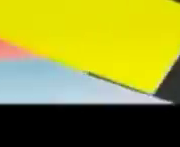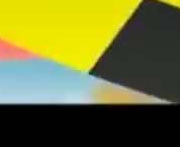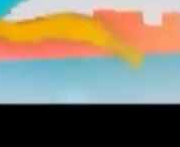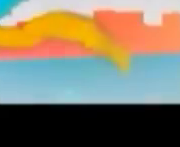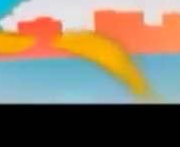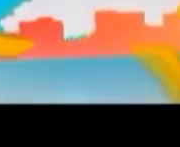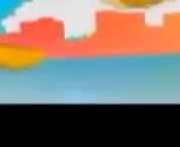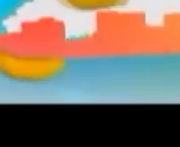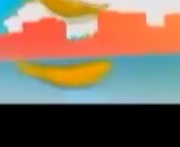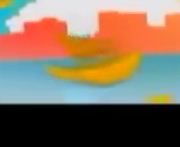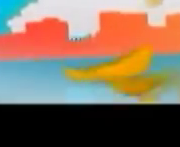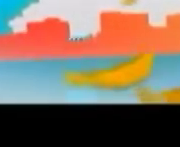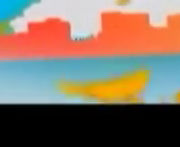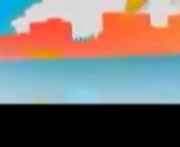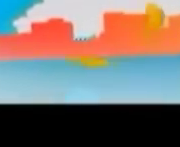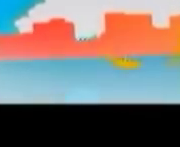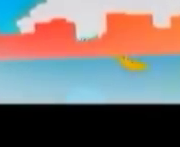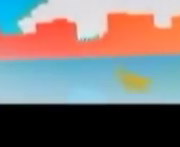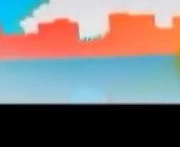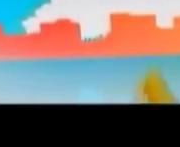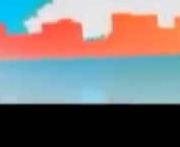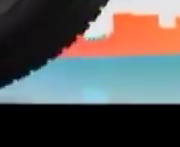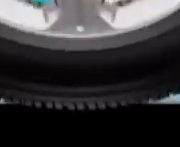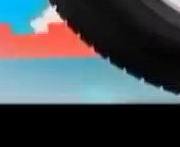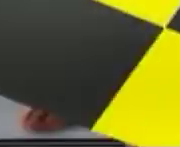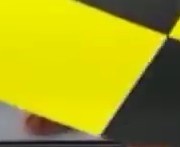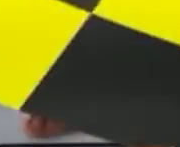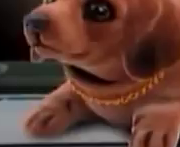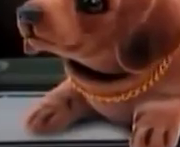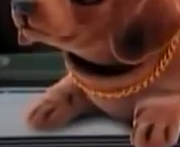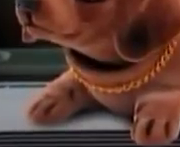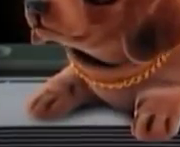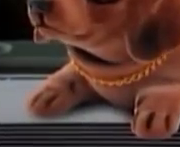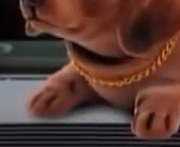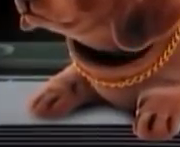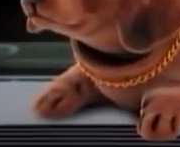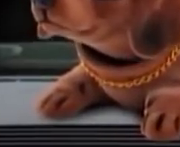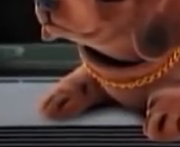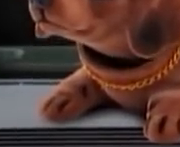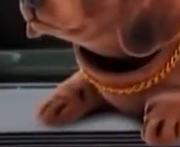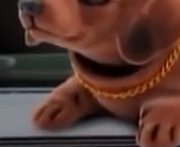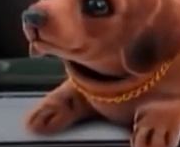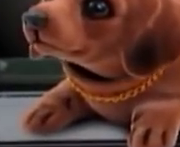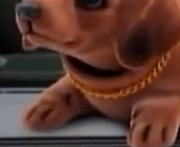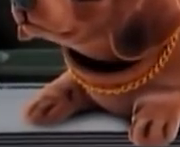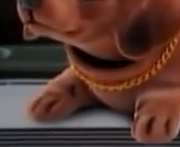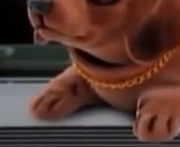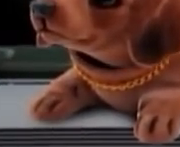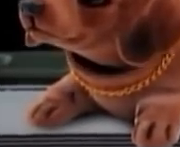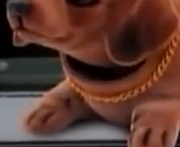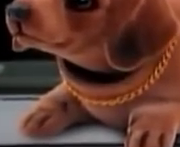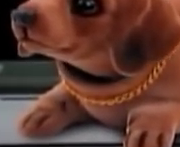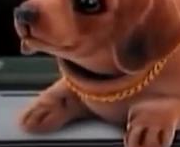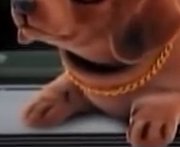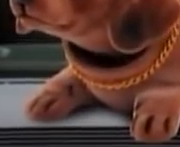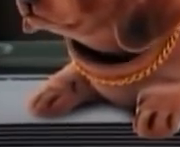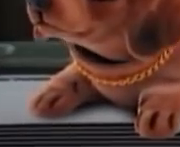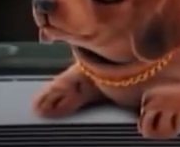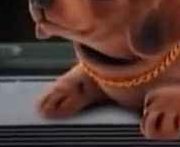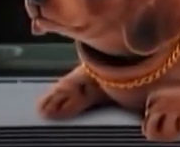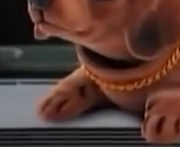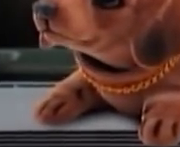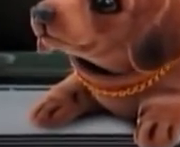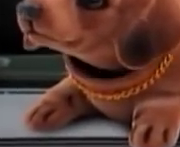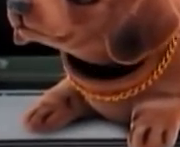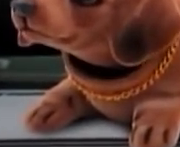será? Los Canarios llegan volando para divertirnos. Vea su estreno este lunes 18 horas